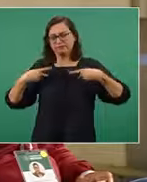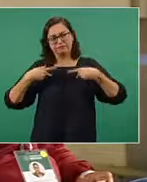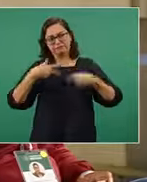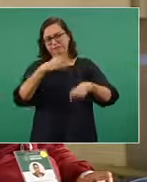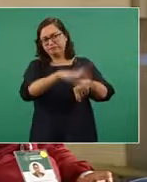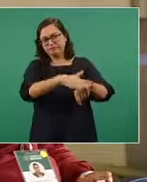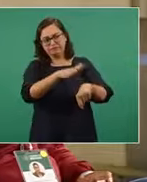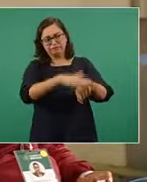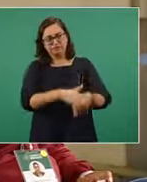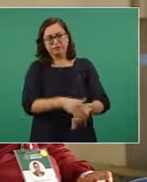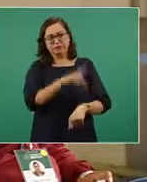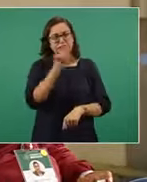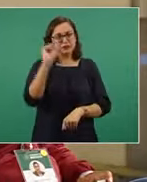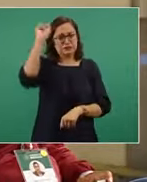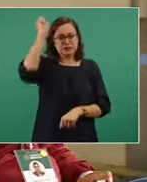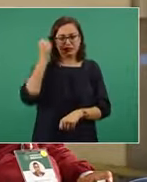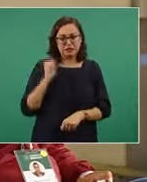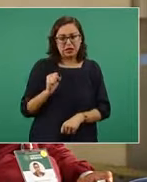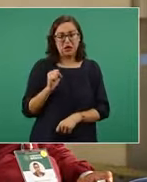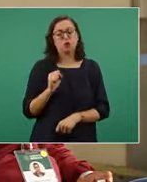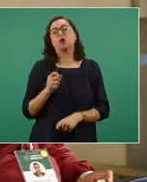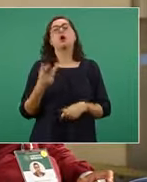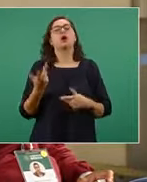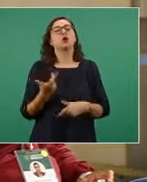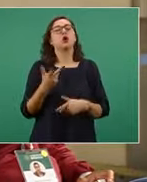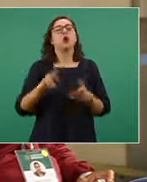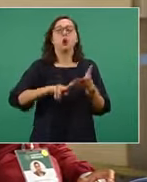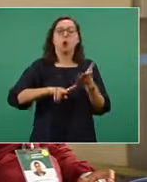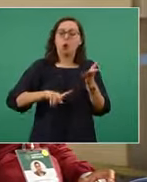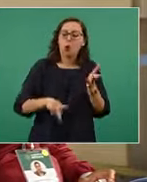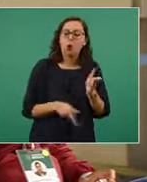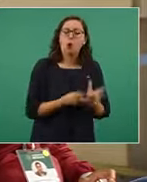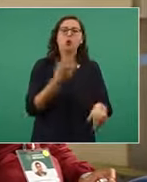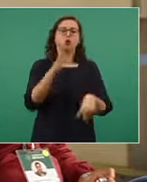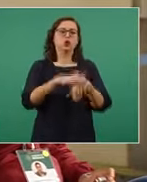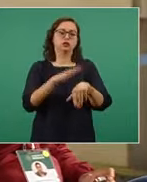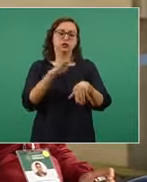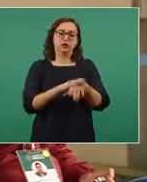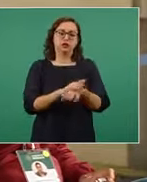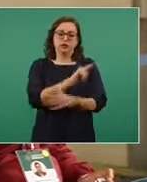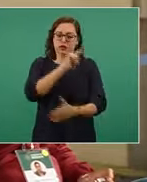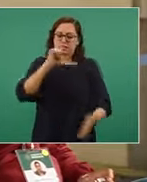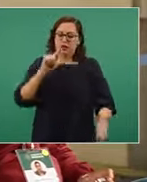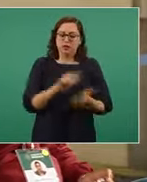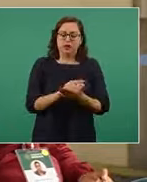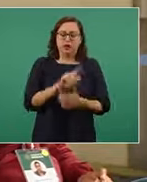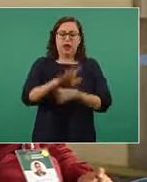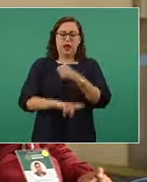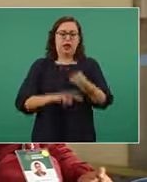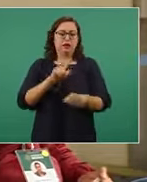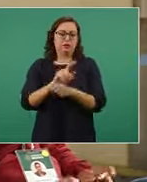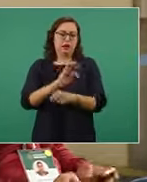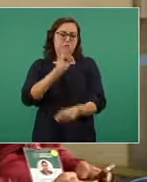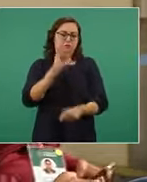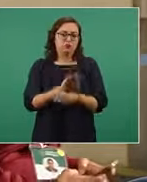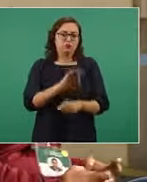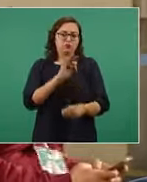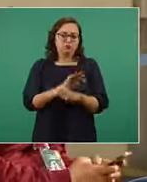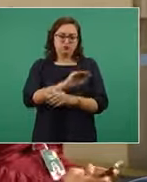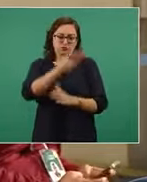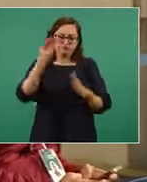exhortan a los legisladores de Sinaloa a que aprueben nuevamente las reformas a la Ley de Protección a los Animales del Estado